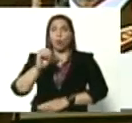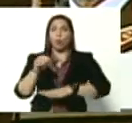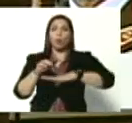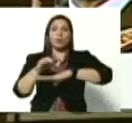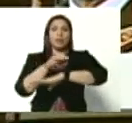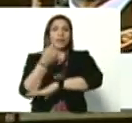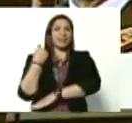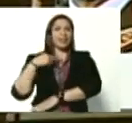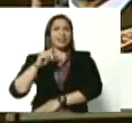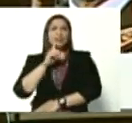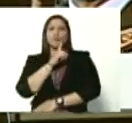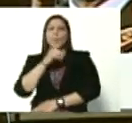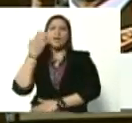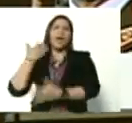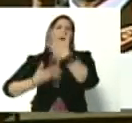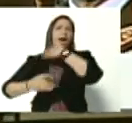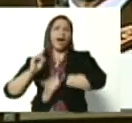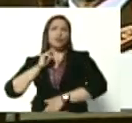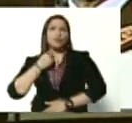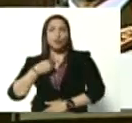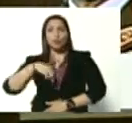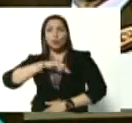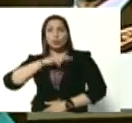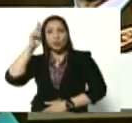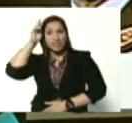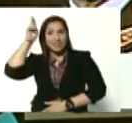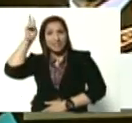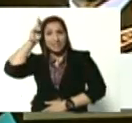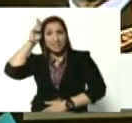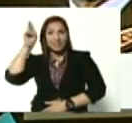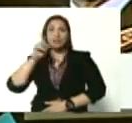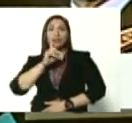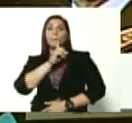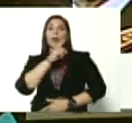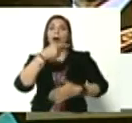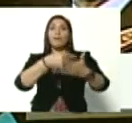nombre nuestros indígenas lo llamaban por su nombre